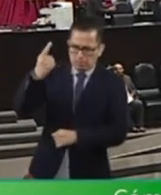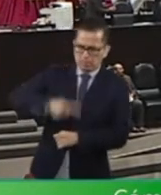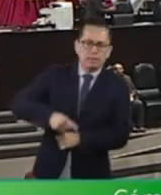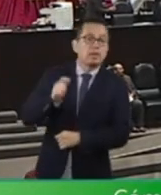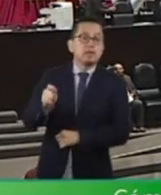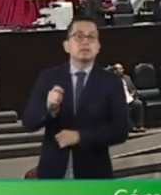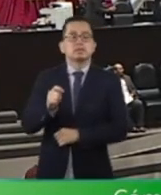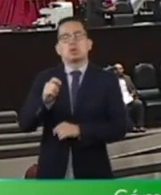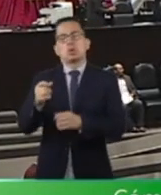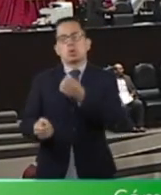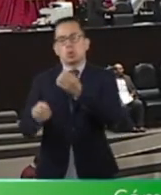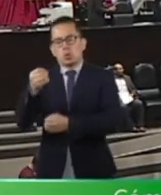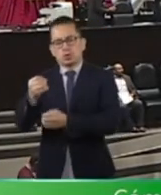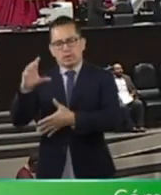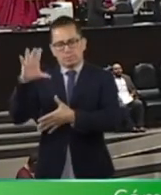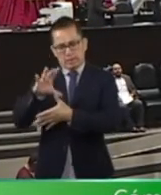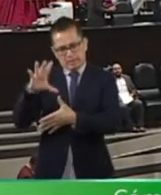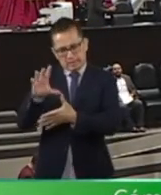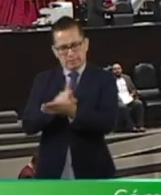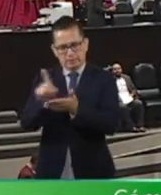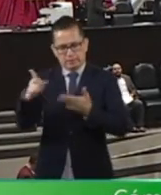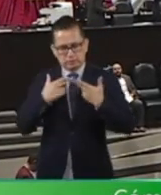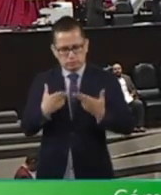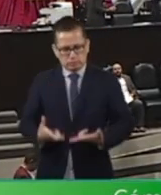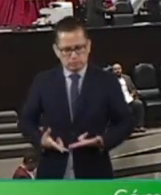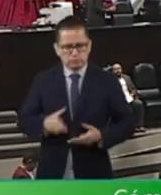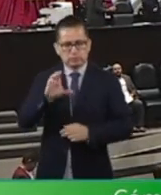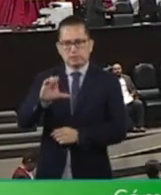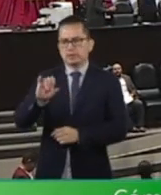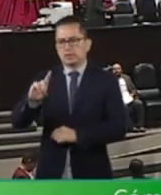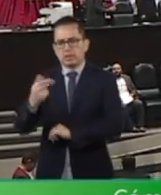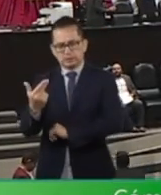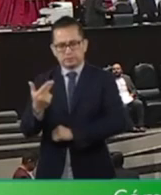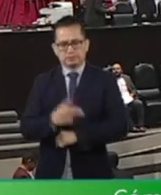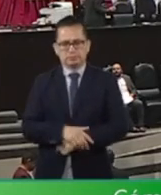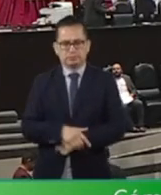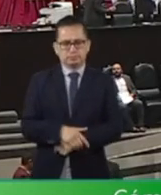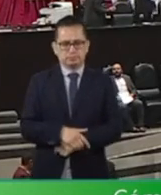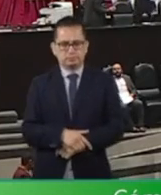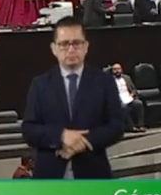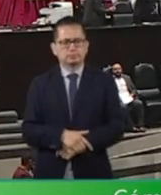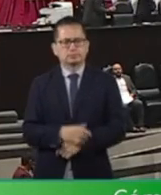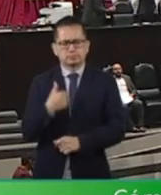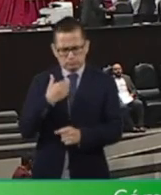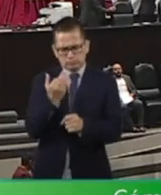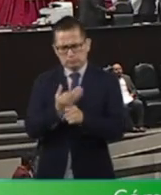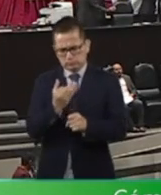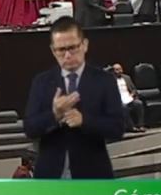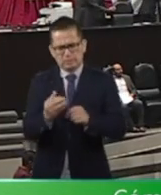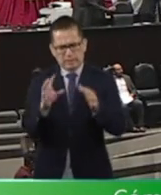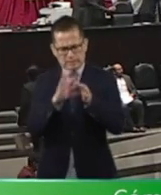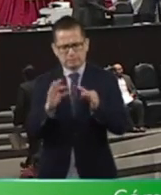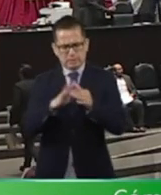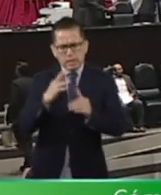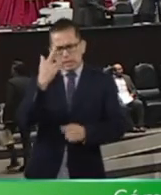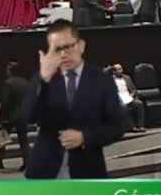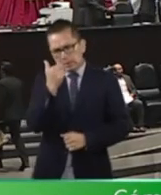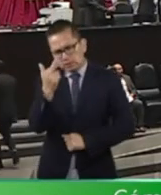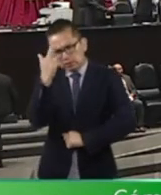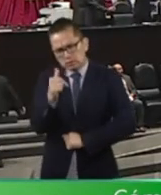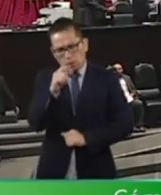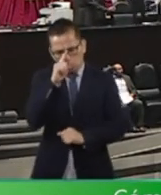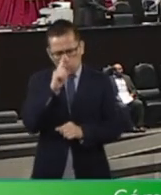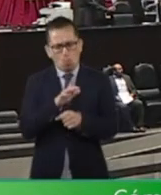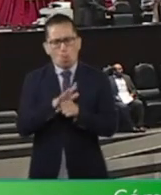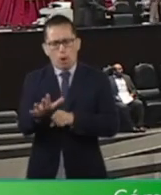Corte Interamericana de Derechos Humanos. Permítame desarrollar brevemente los argumentos principales que